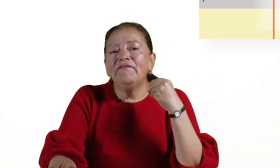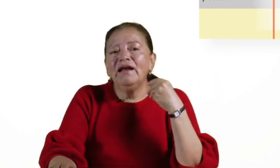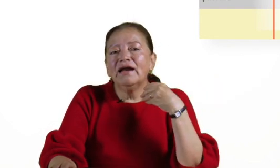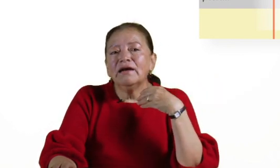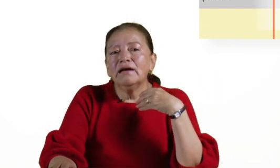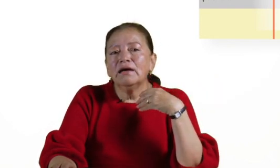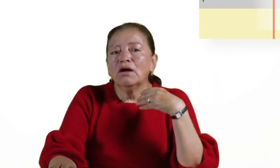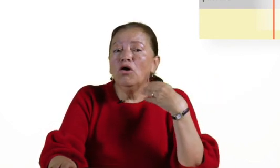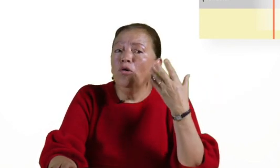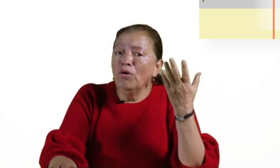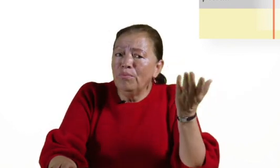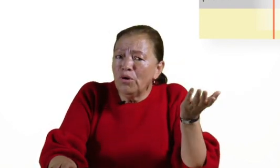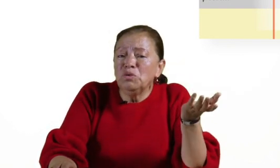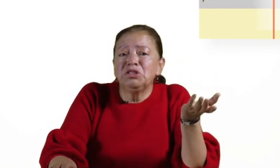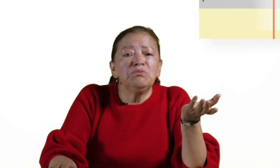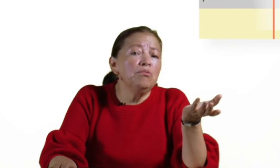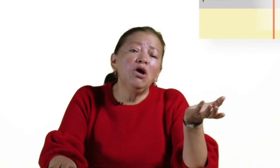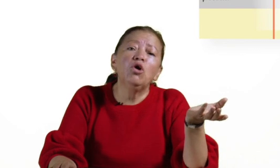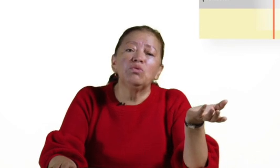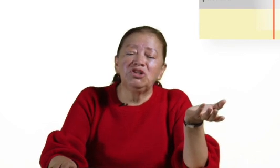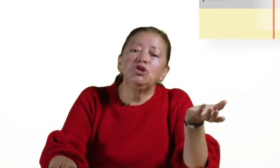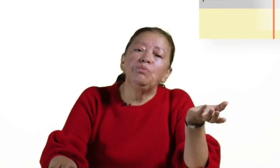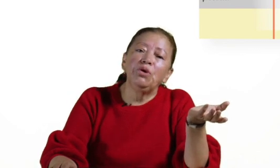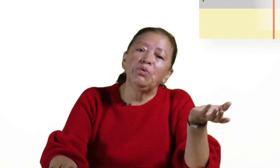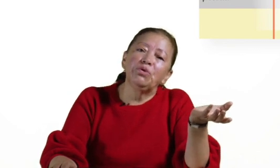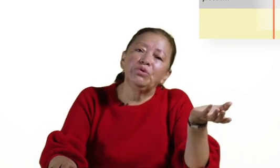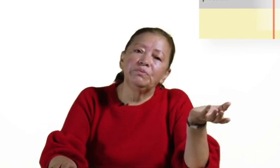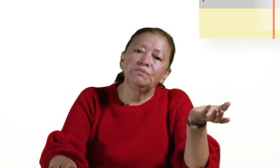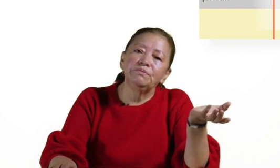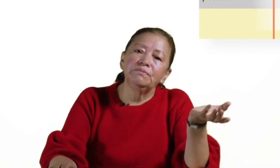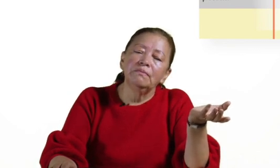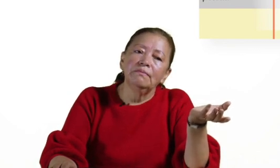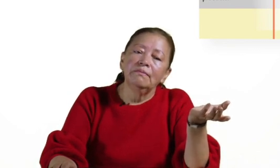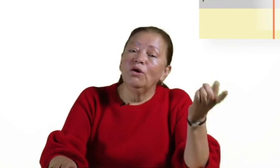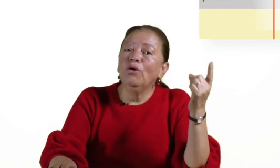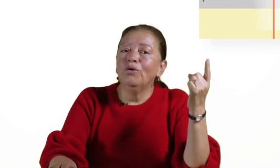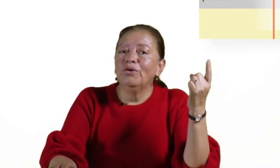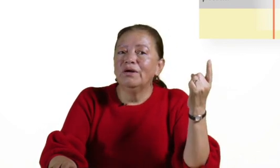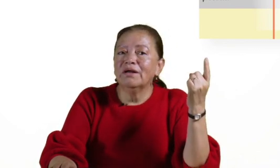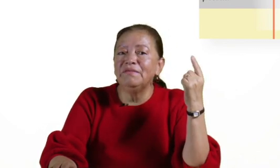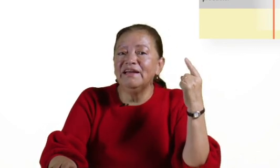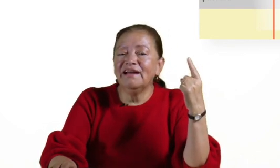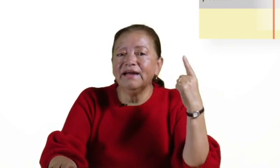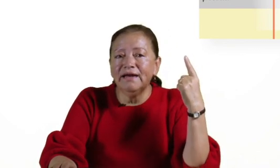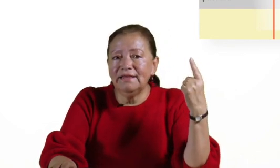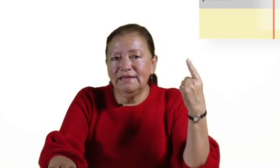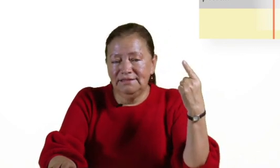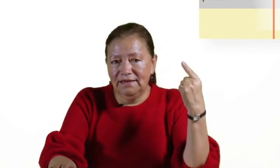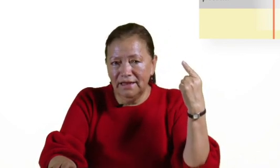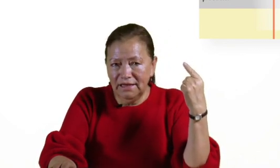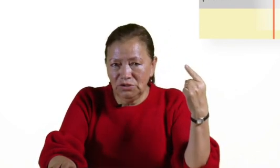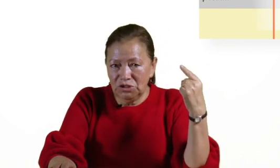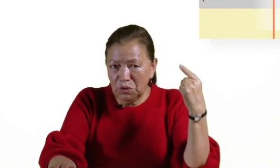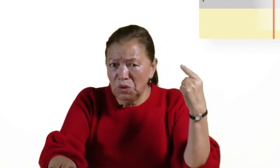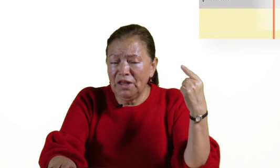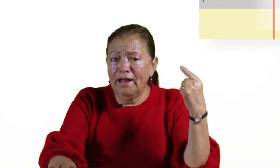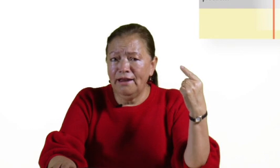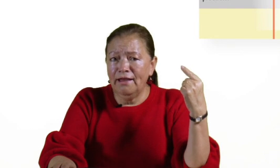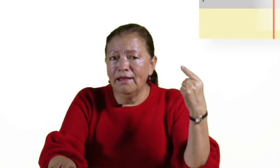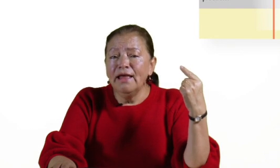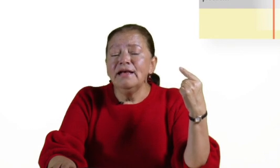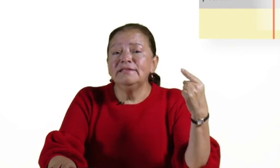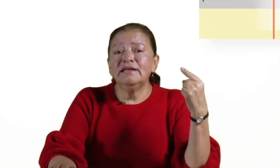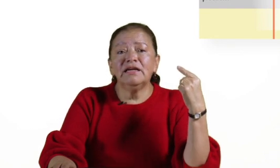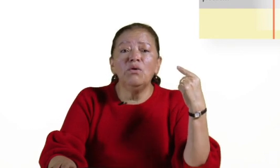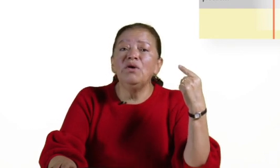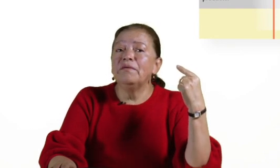para hablar cómo producimos mejor nuestro producto. Ojo, miren la característica de esos círculos de